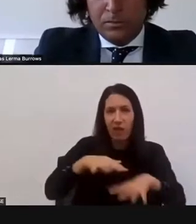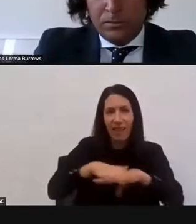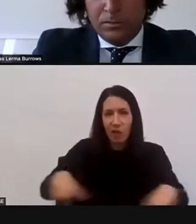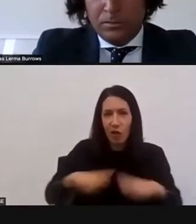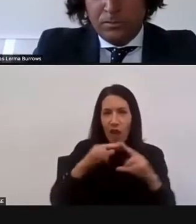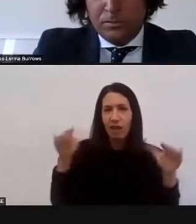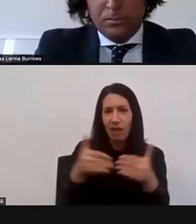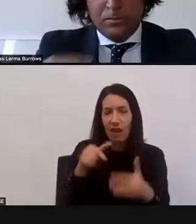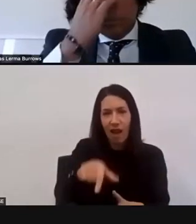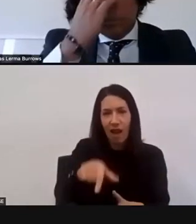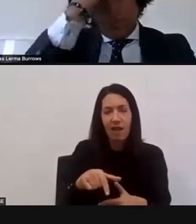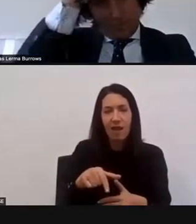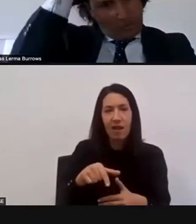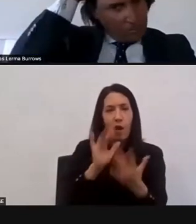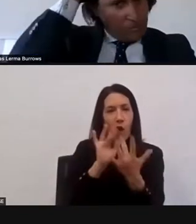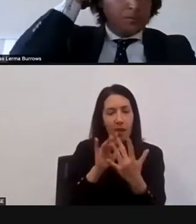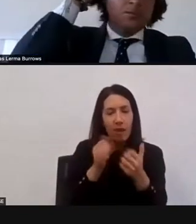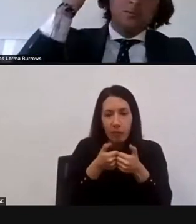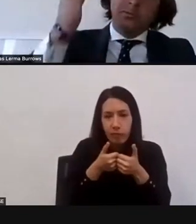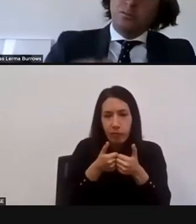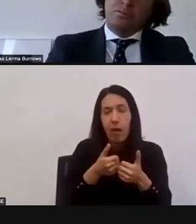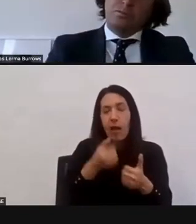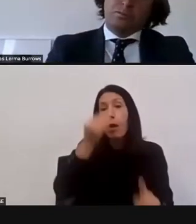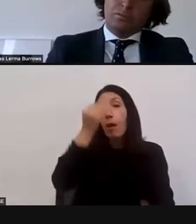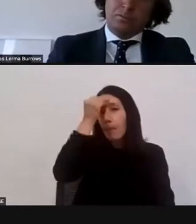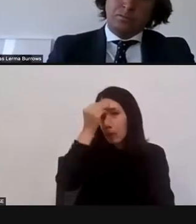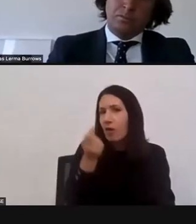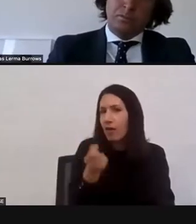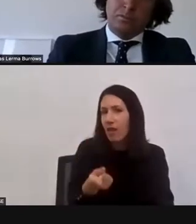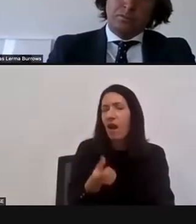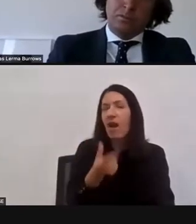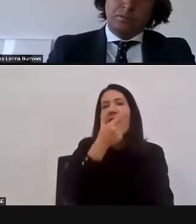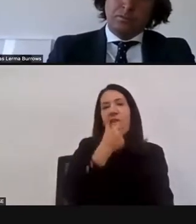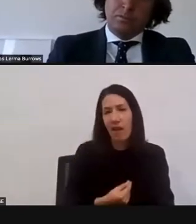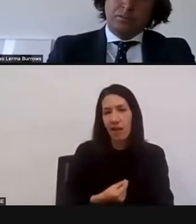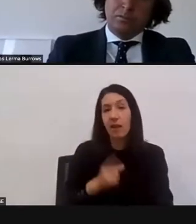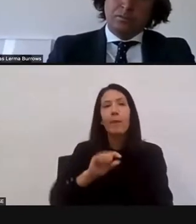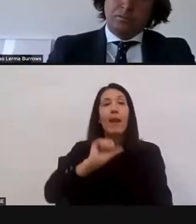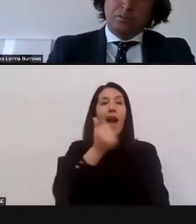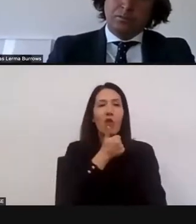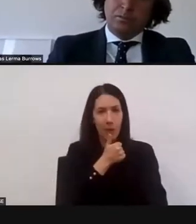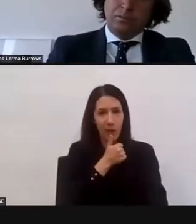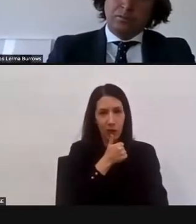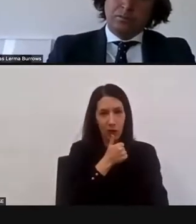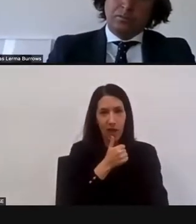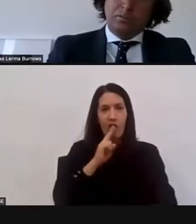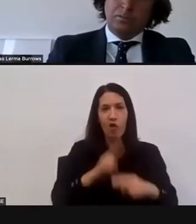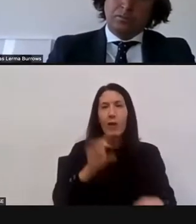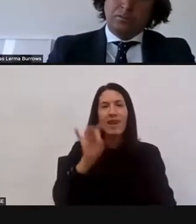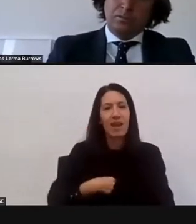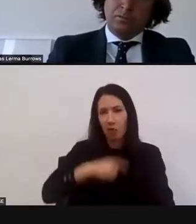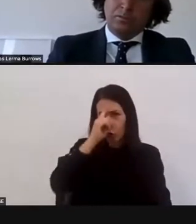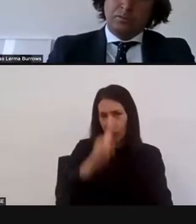conectados. Creo que facilita, ¿no? Incrementa la facilidad y también el anonimato, ¿no? Que dan las redes para expresarse de una